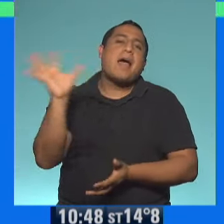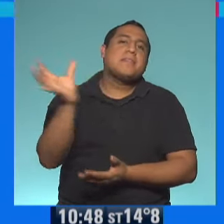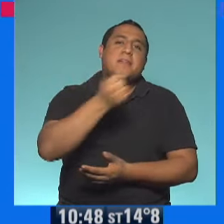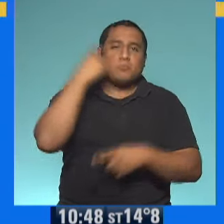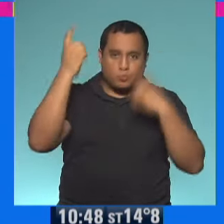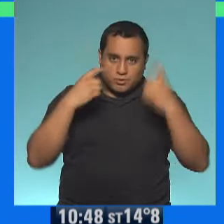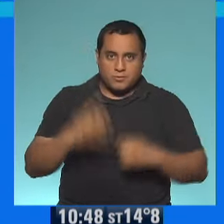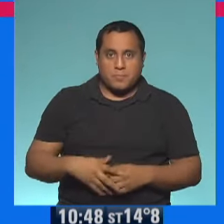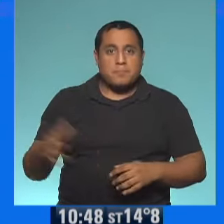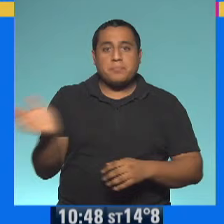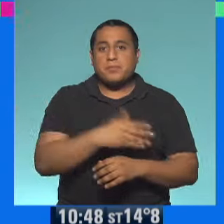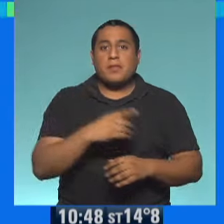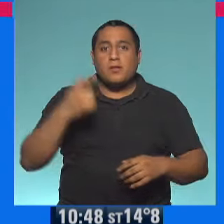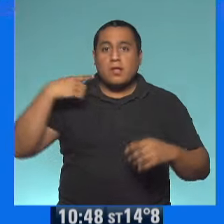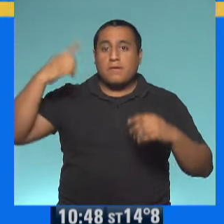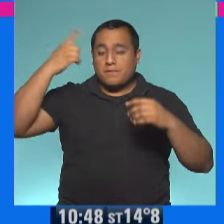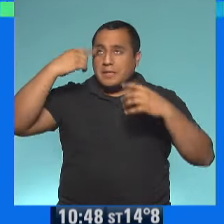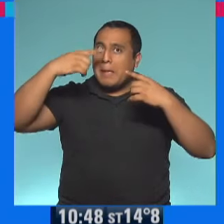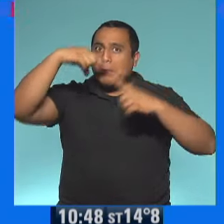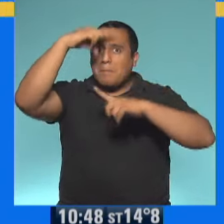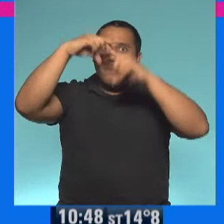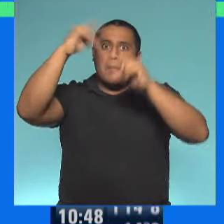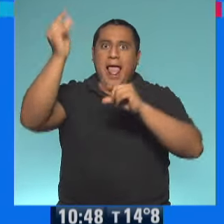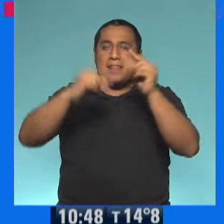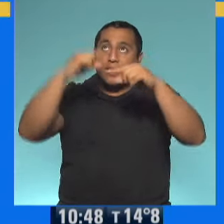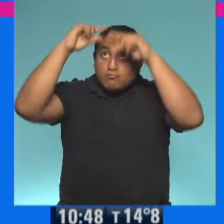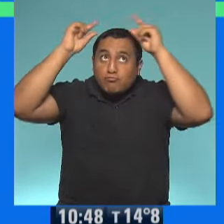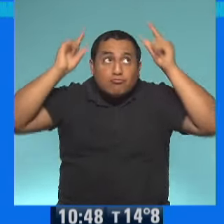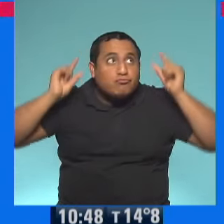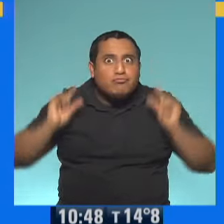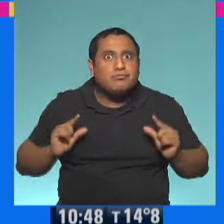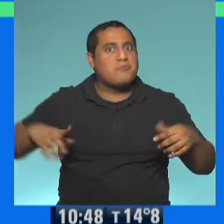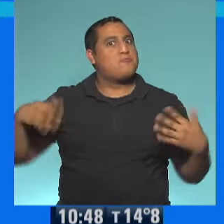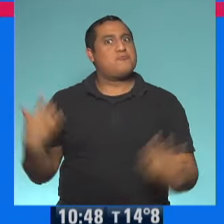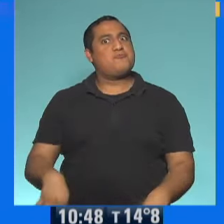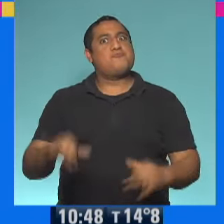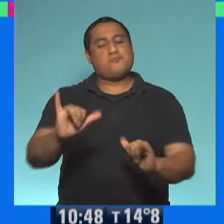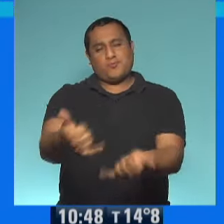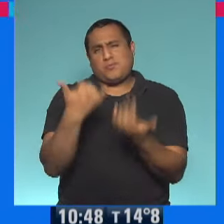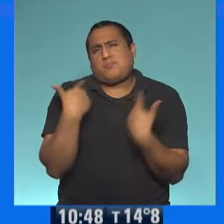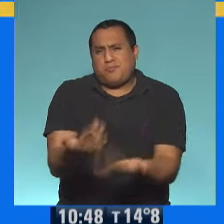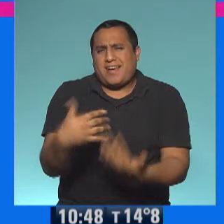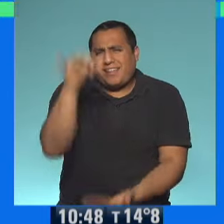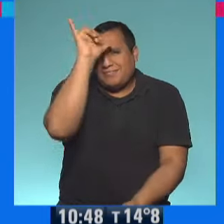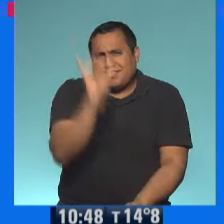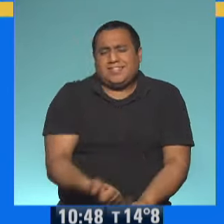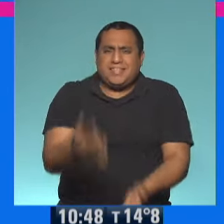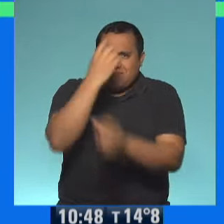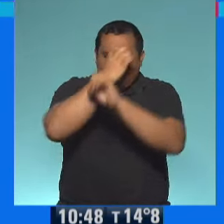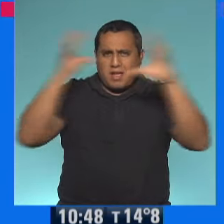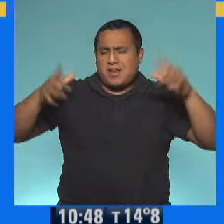vistoso. Ah, mirá esta corona de plantas. Buenas son las plantas, dice. Claro que sí. Pero por supuesto. Qué